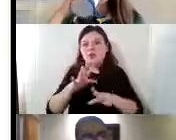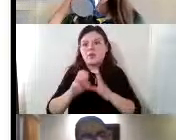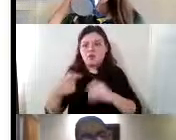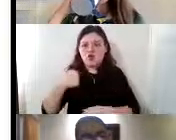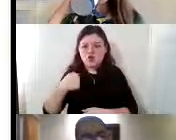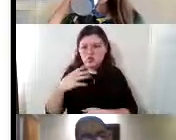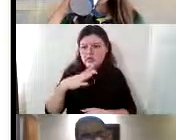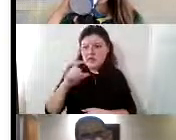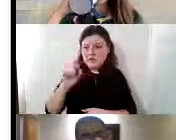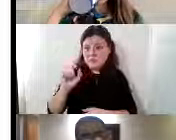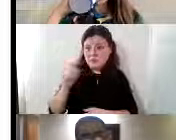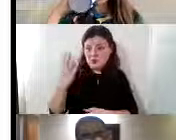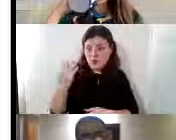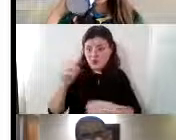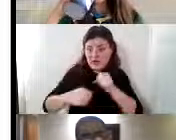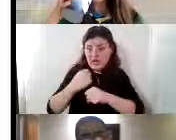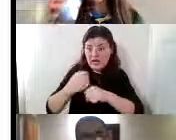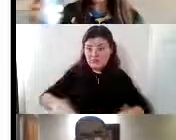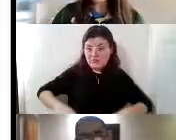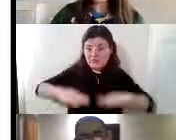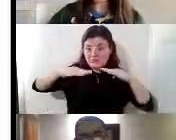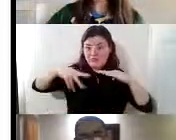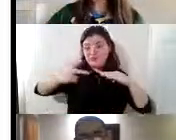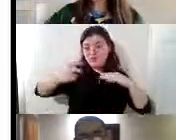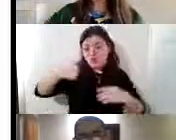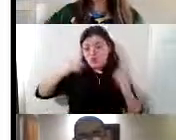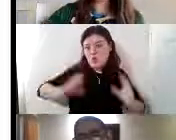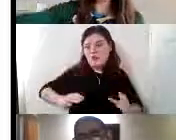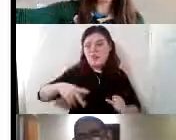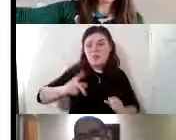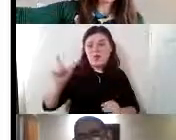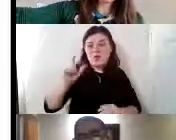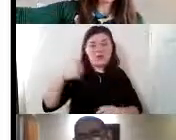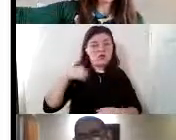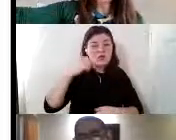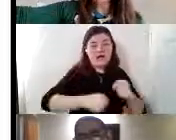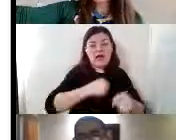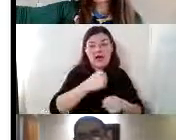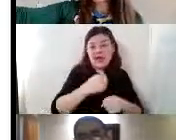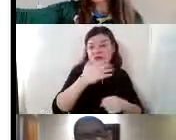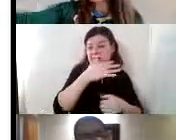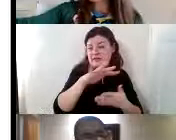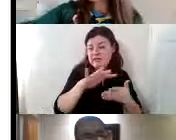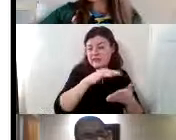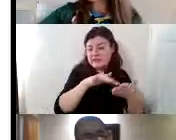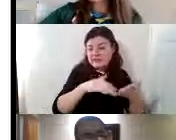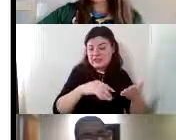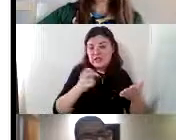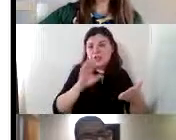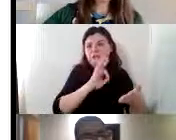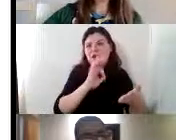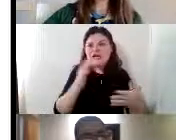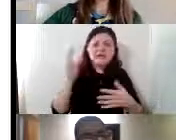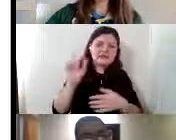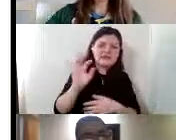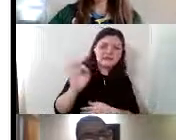edad lectora, porque no he tenido mucho estímulo de la lectura, puede ser que esté en los 10 años, en los 15, en los 17.